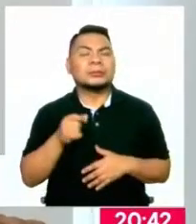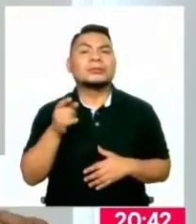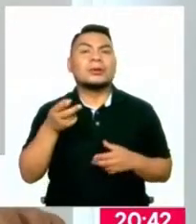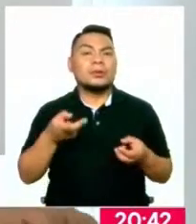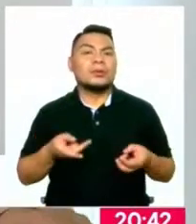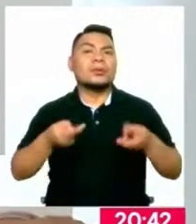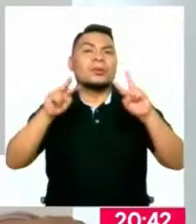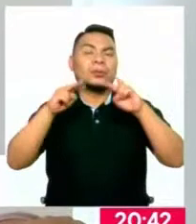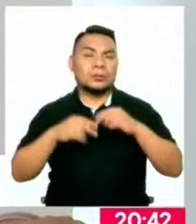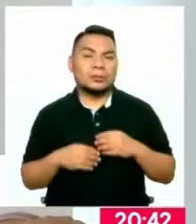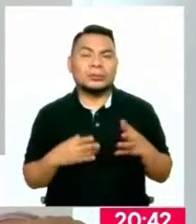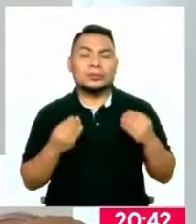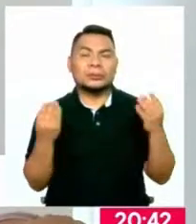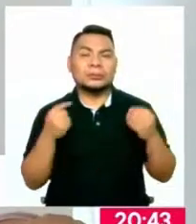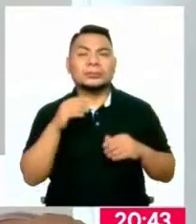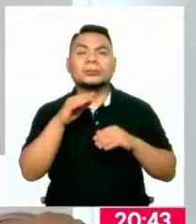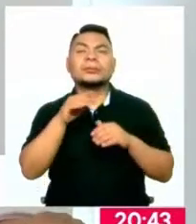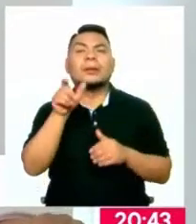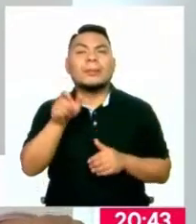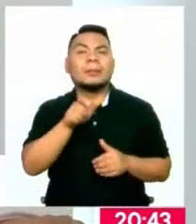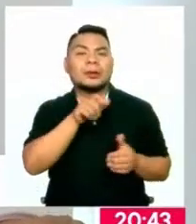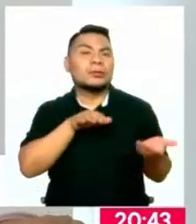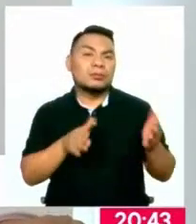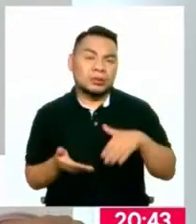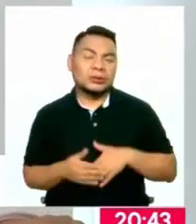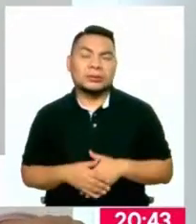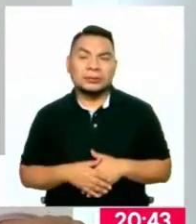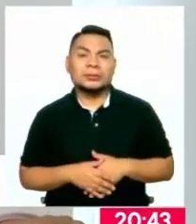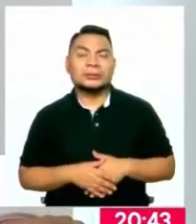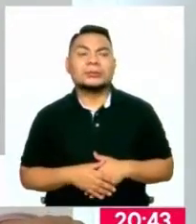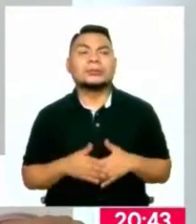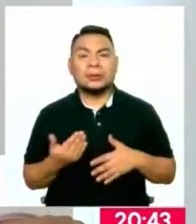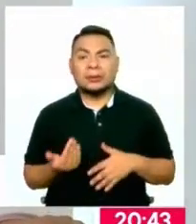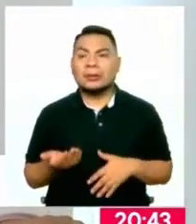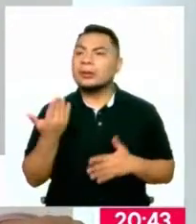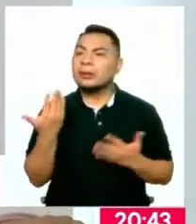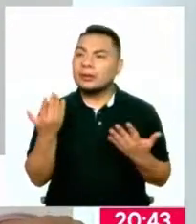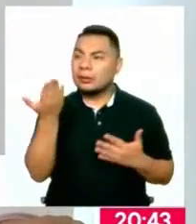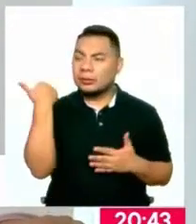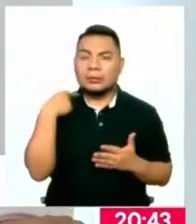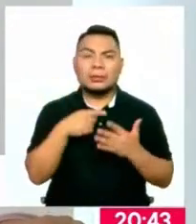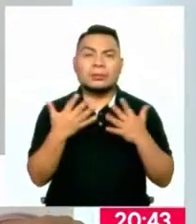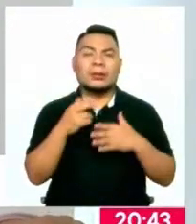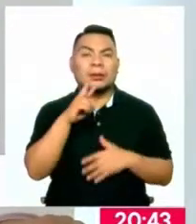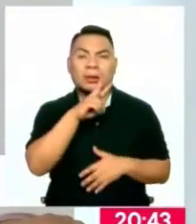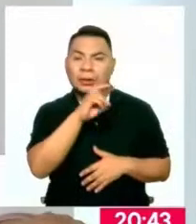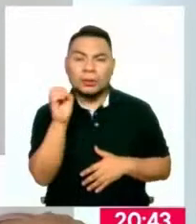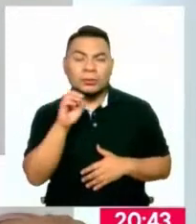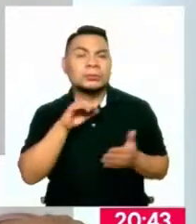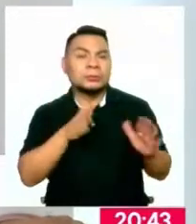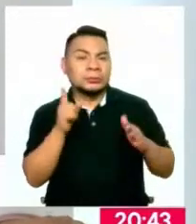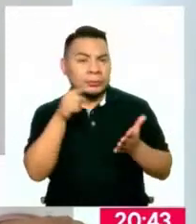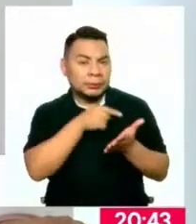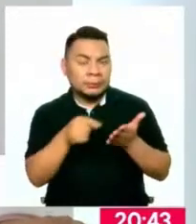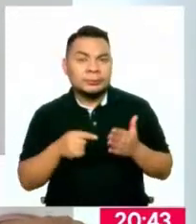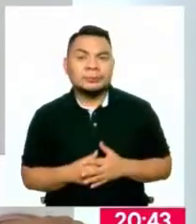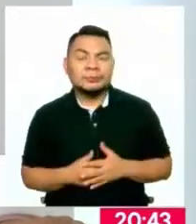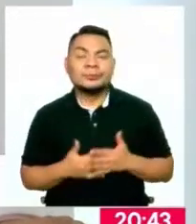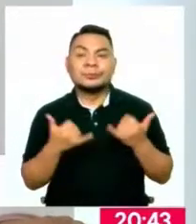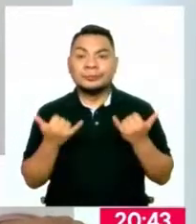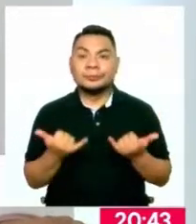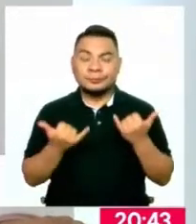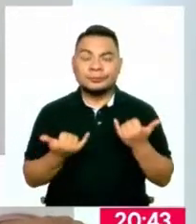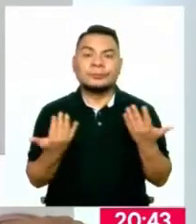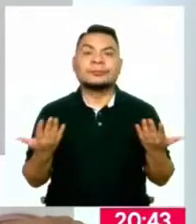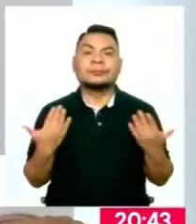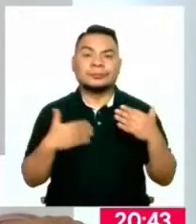duplicación de la cantidad de fallecidos. Estábamos hace algunas semanas con menos de 200 fallecidos por semana.